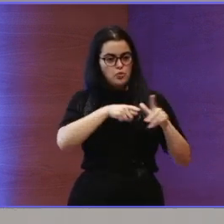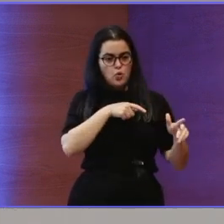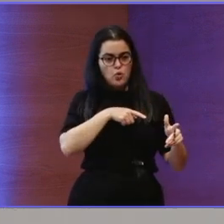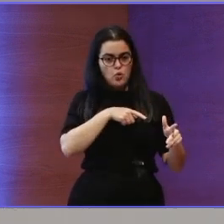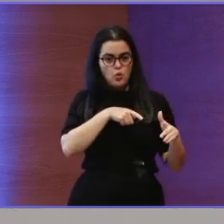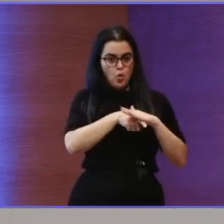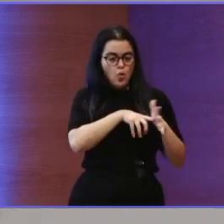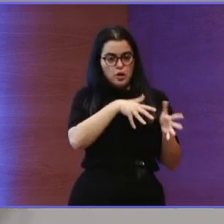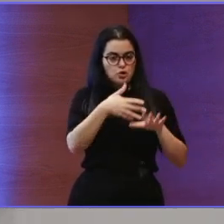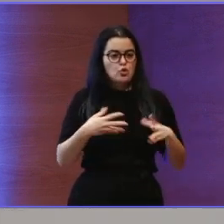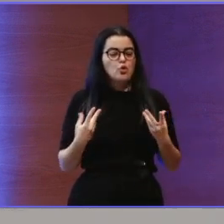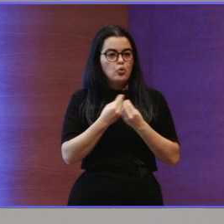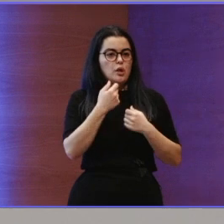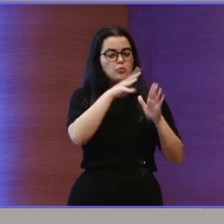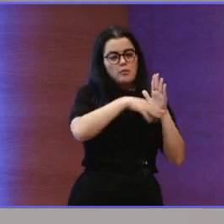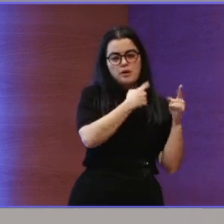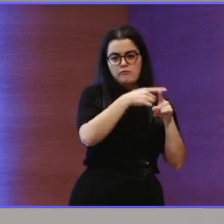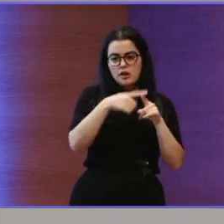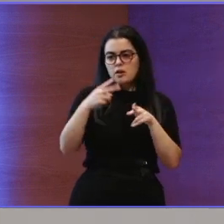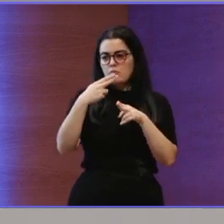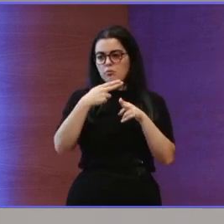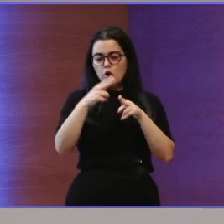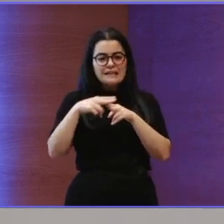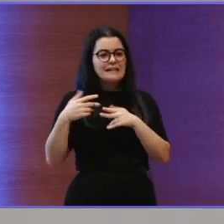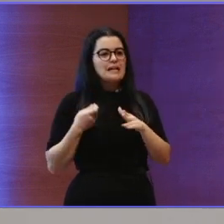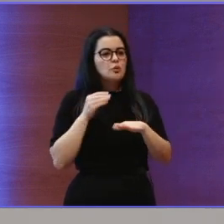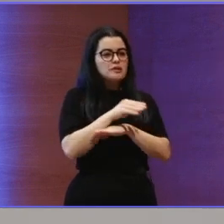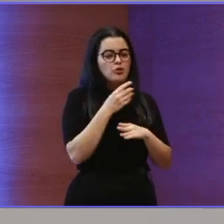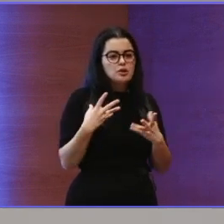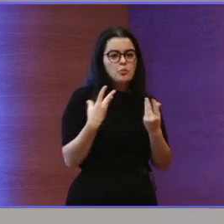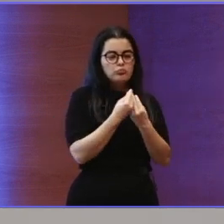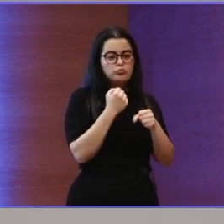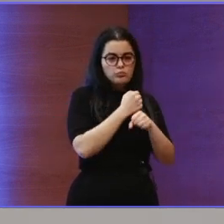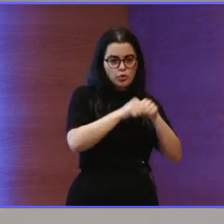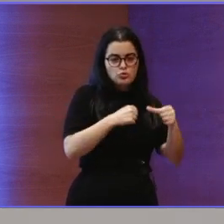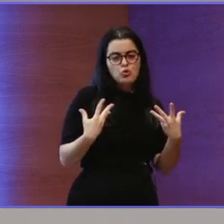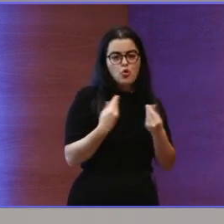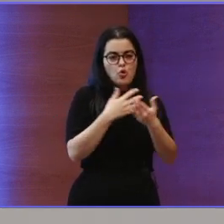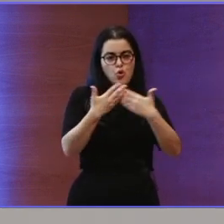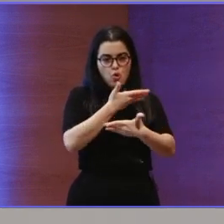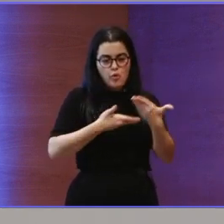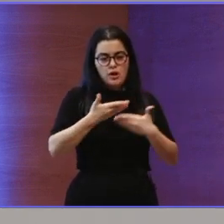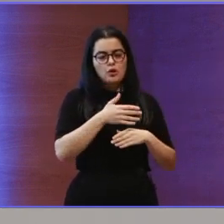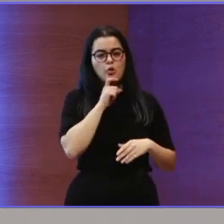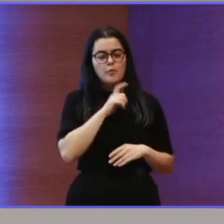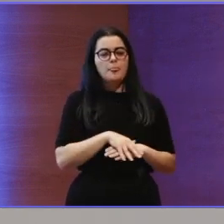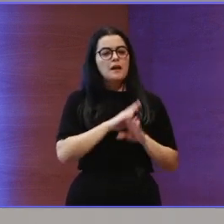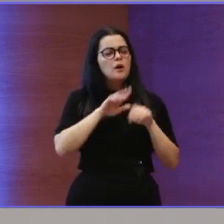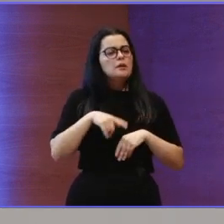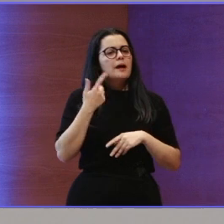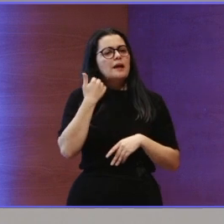eh conjunta de los programas las políticas las prestaciones no eh Y la otra es la incondicionalidad